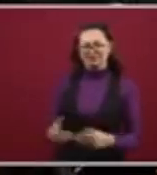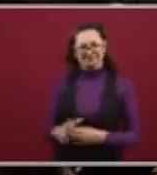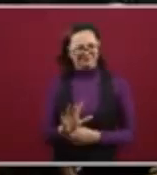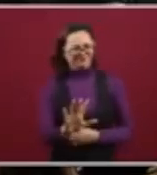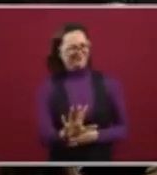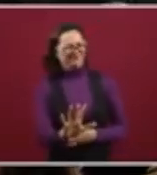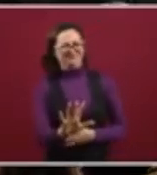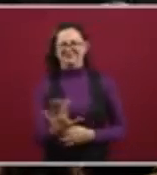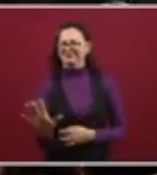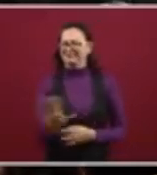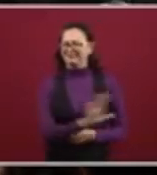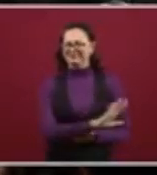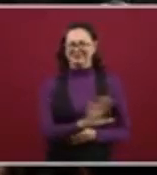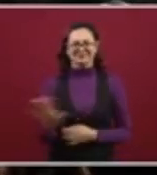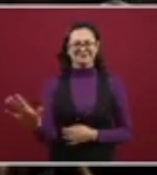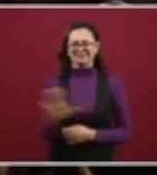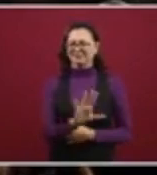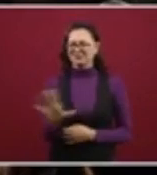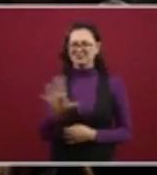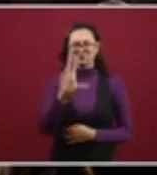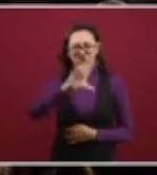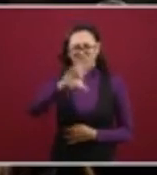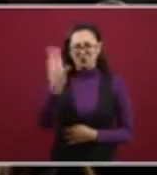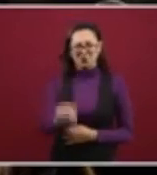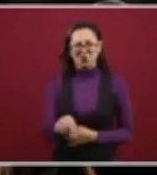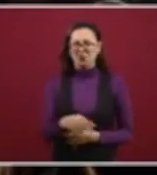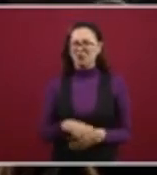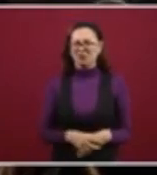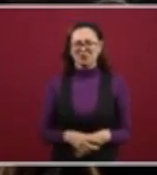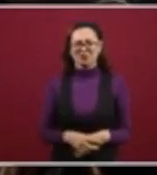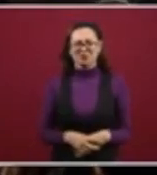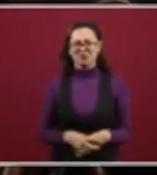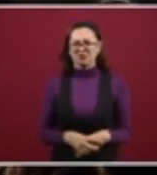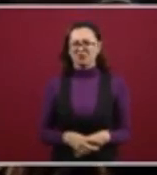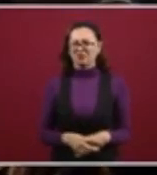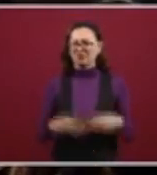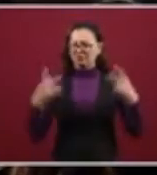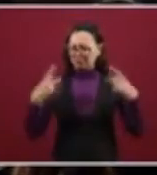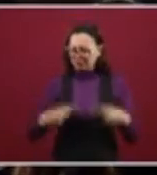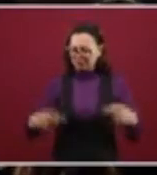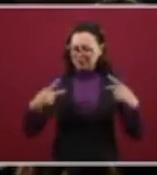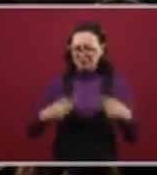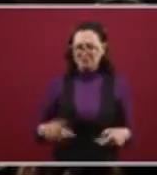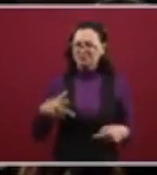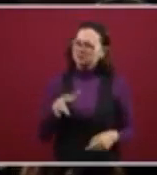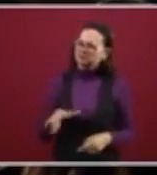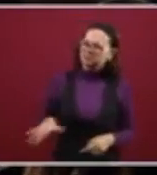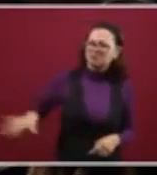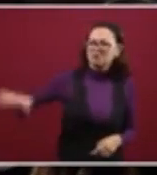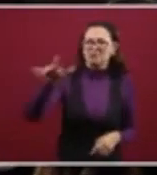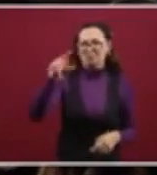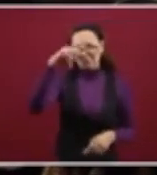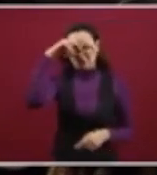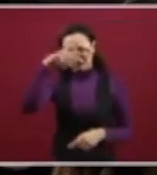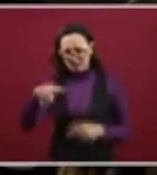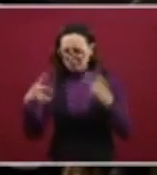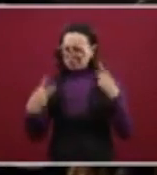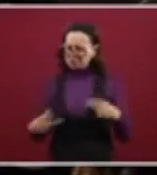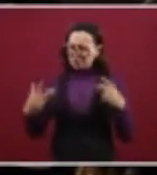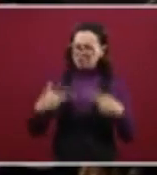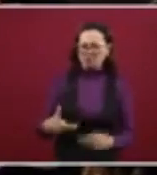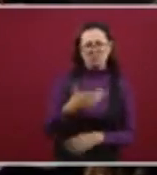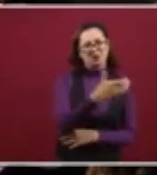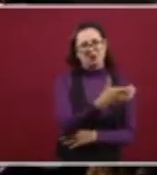a todos los campesinos y a todos los mexicanos, nosotros vamos a